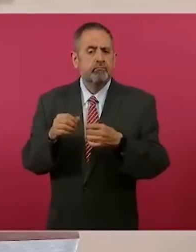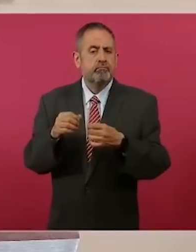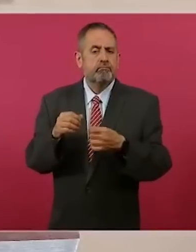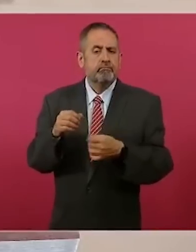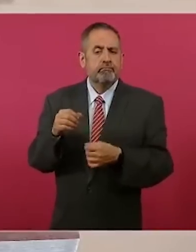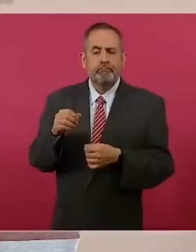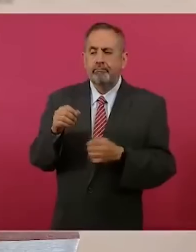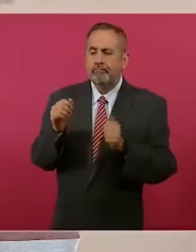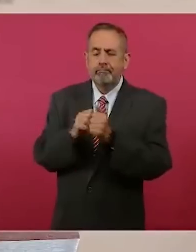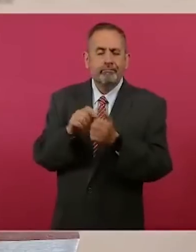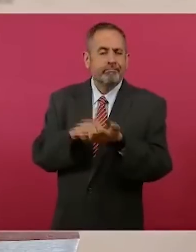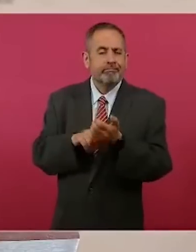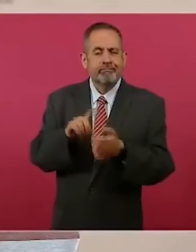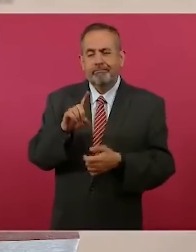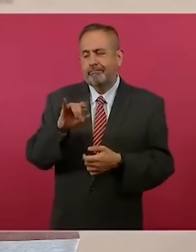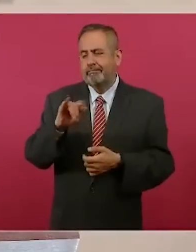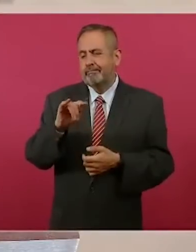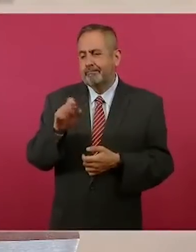incluyendo dietas,